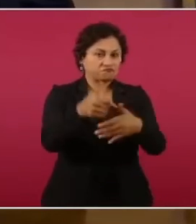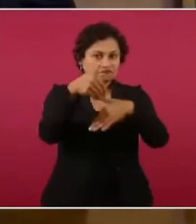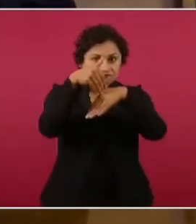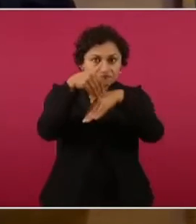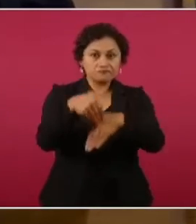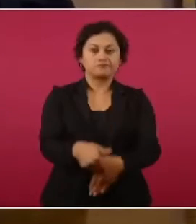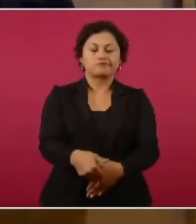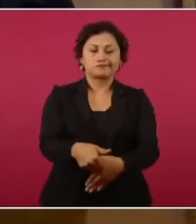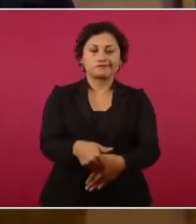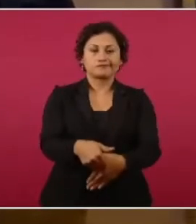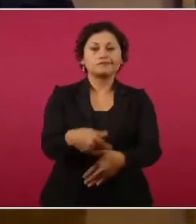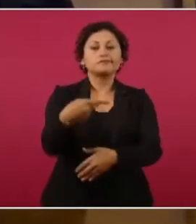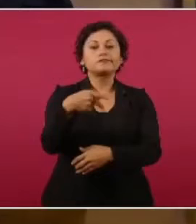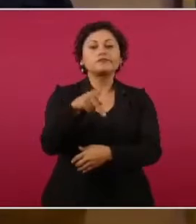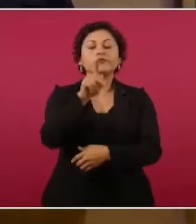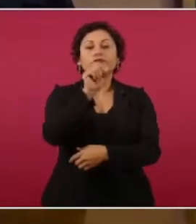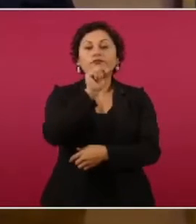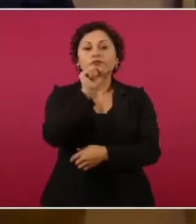ya es